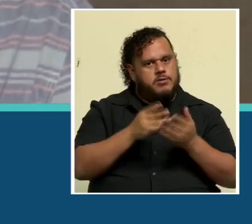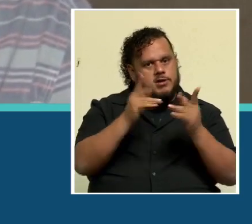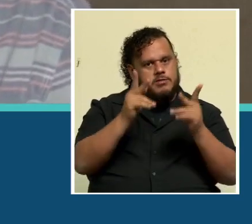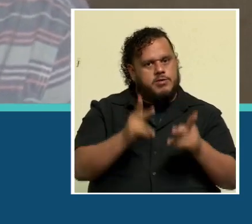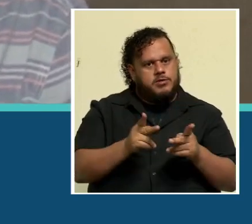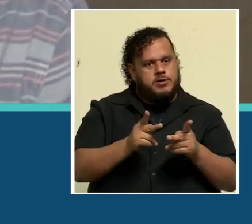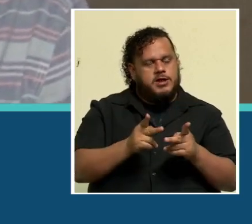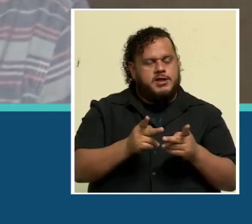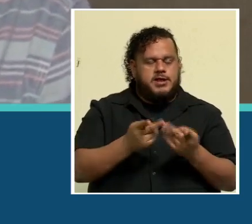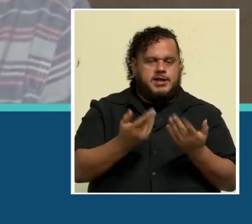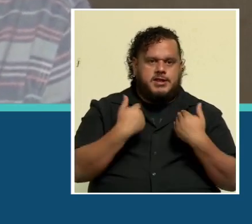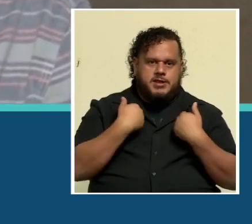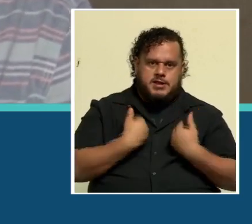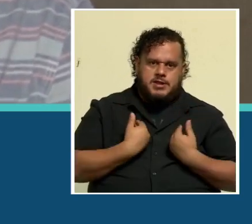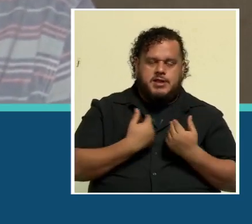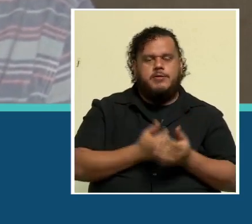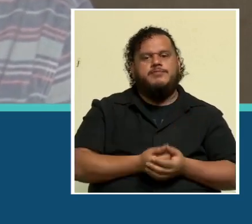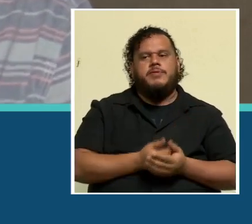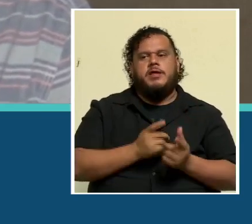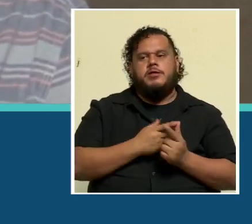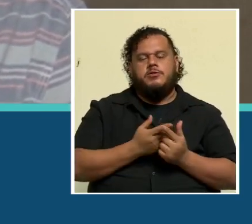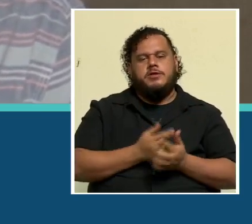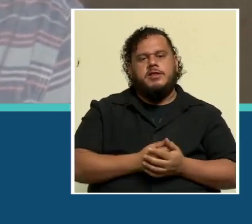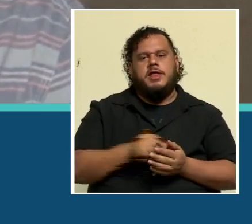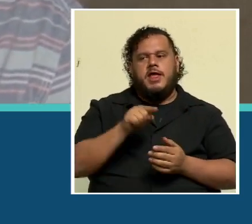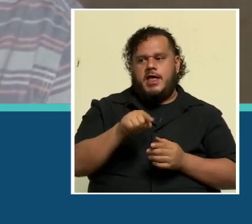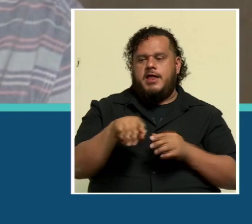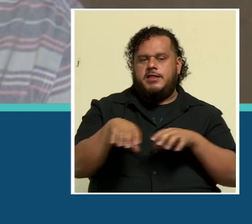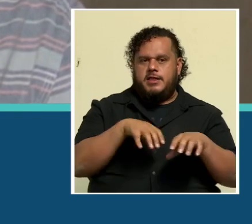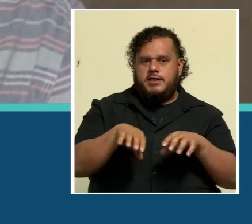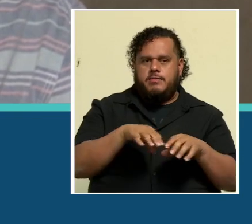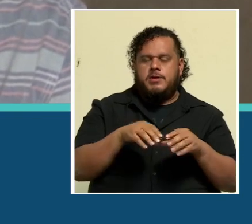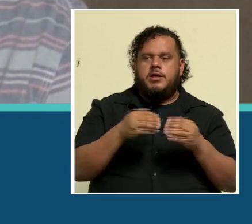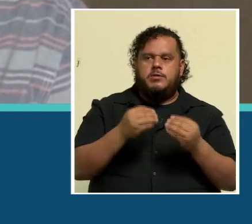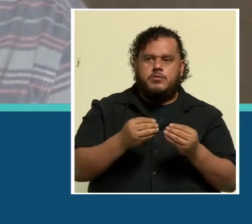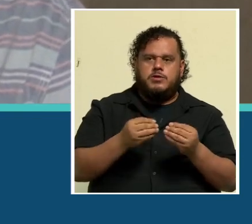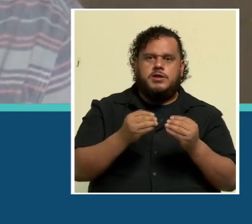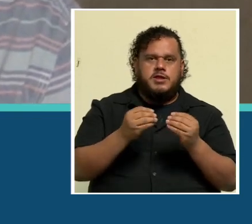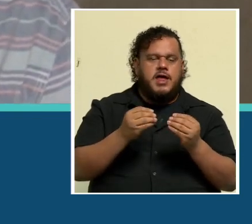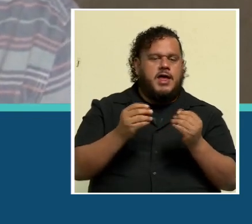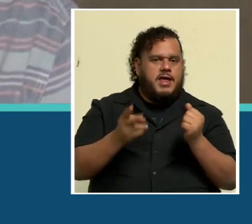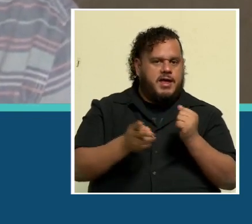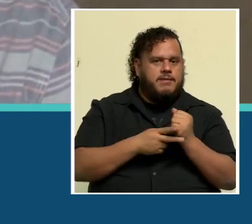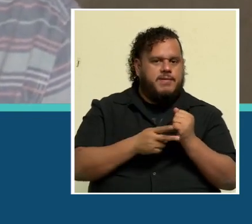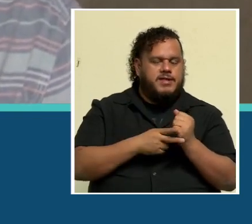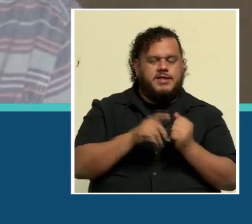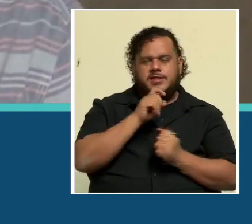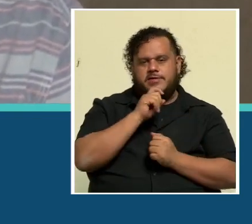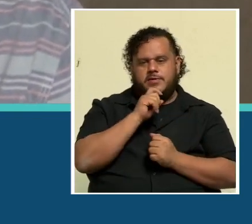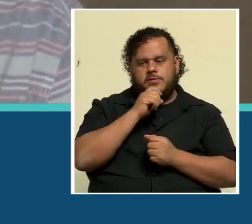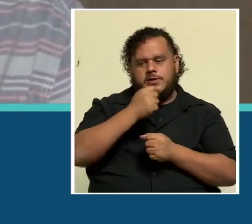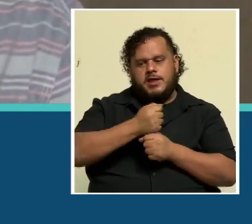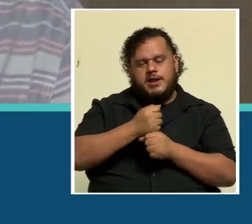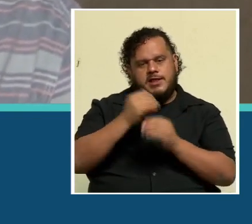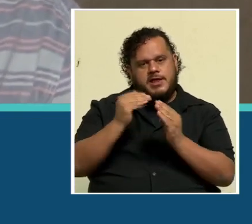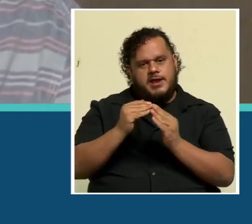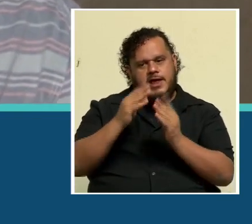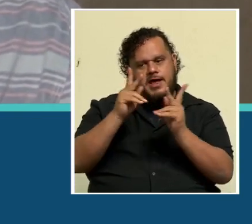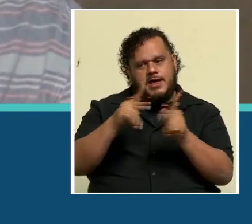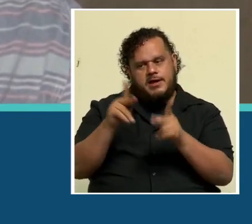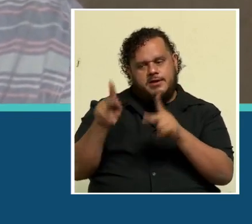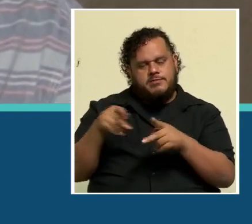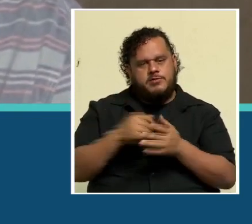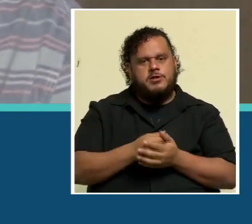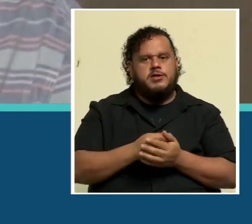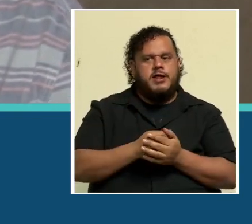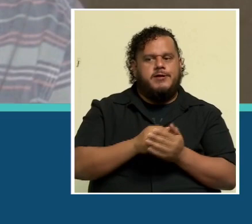resulta tedioso. Entonces, esta dinámica de muchas opciones le dificulta la tarea a las personas. Y